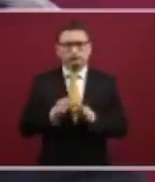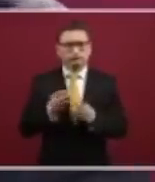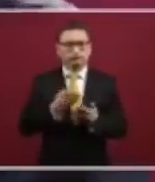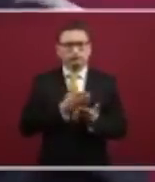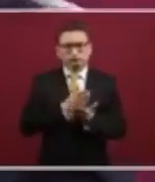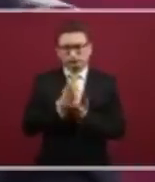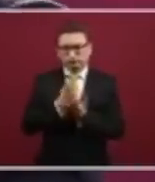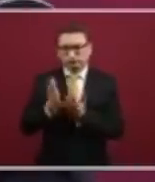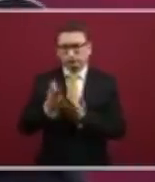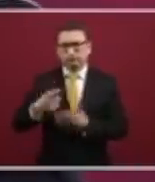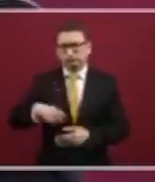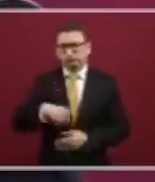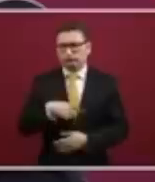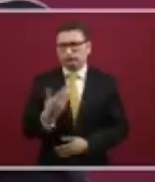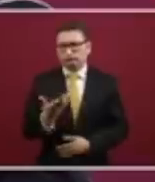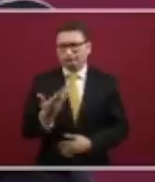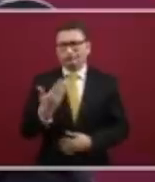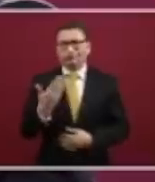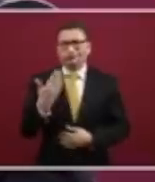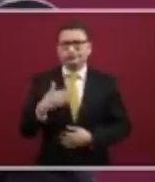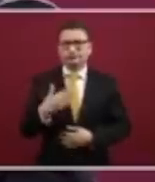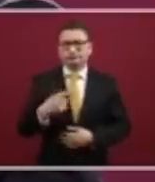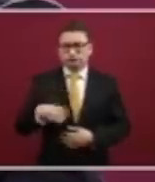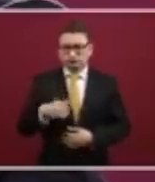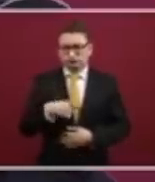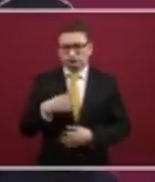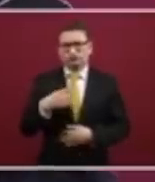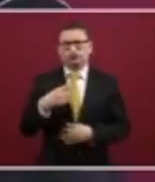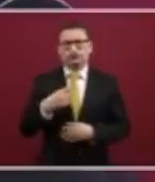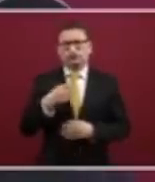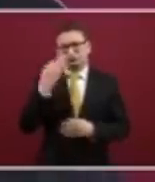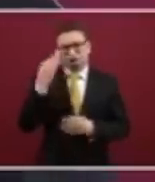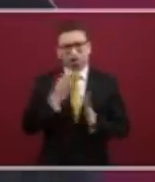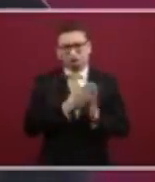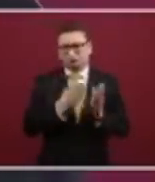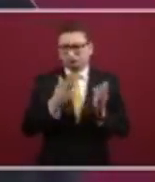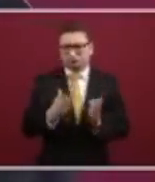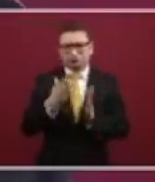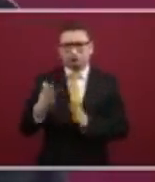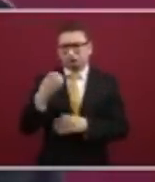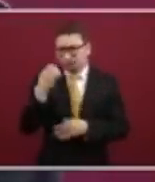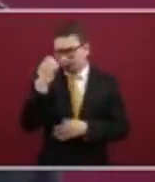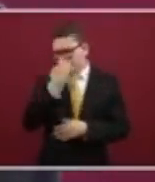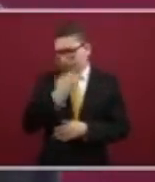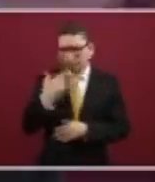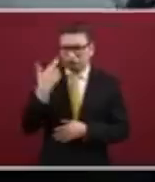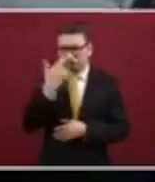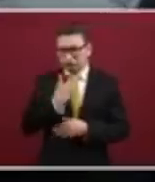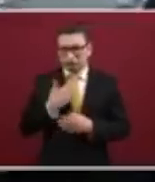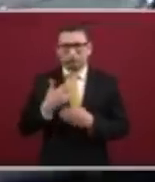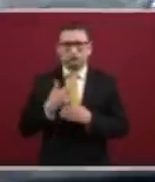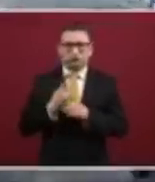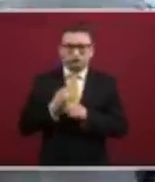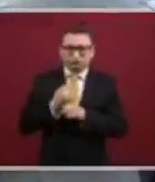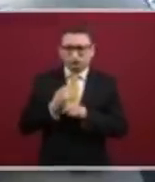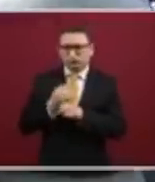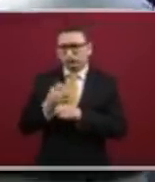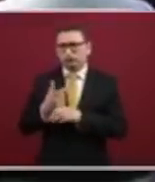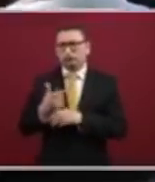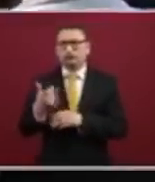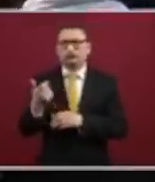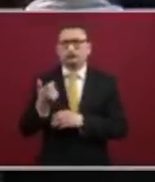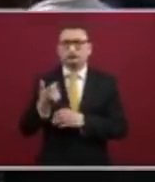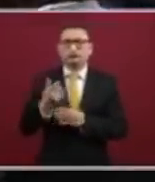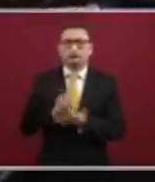Nosotros estamos haciendo periódicamente una evaluación de los